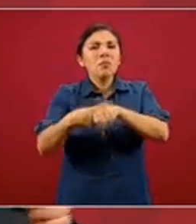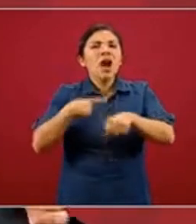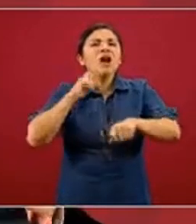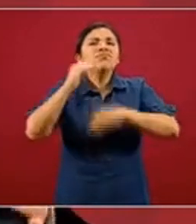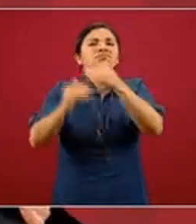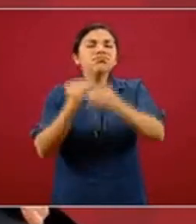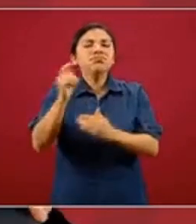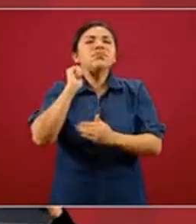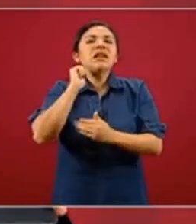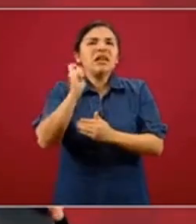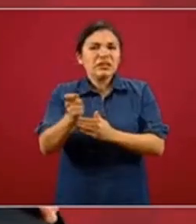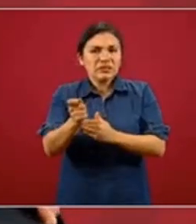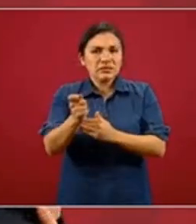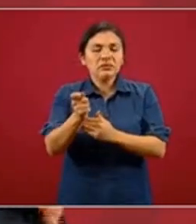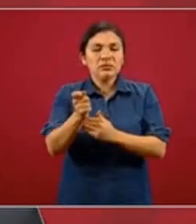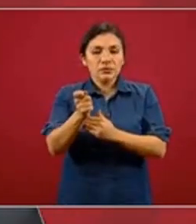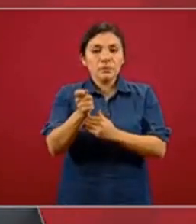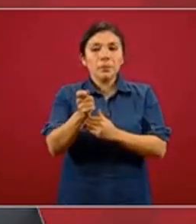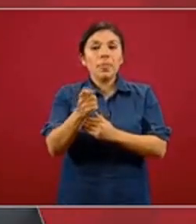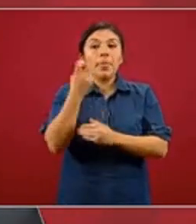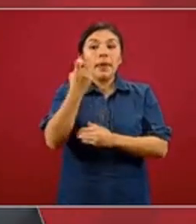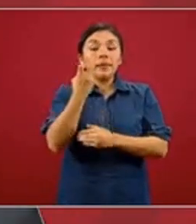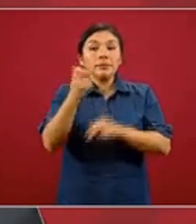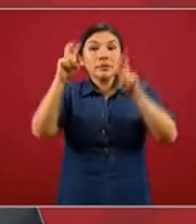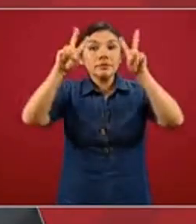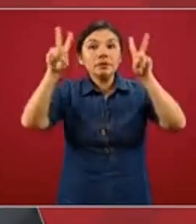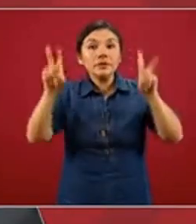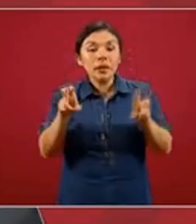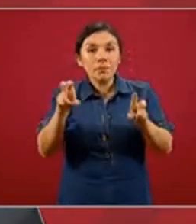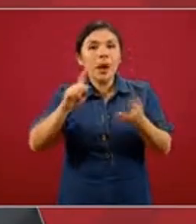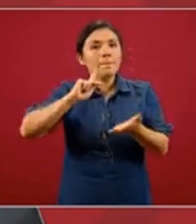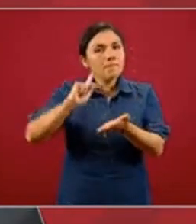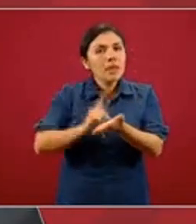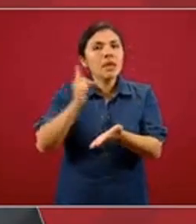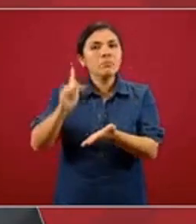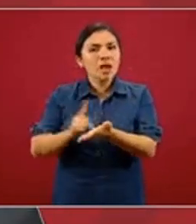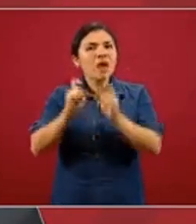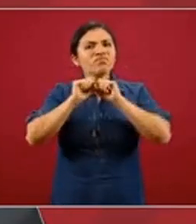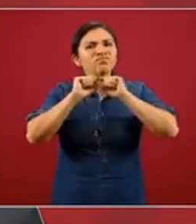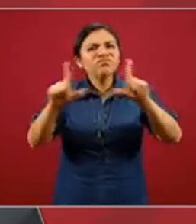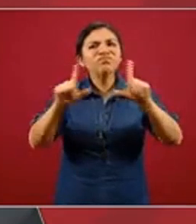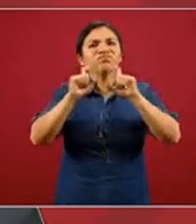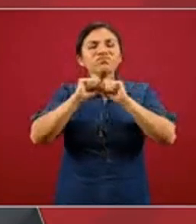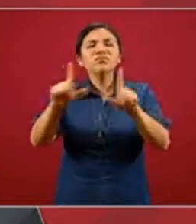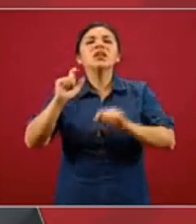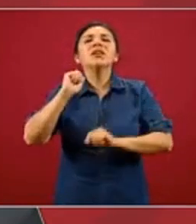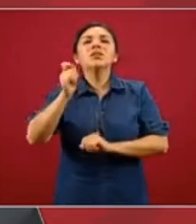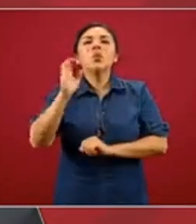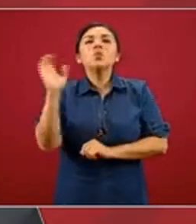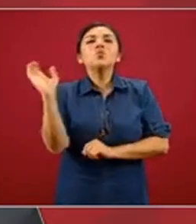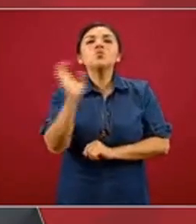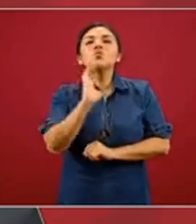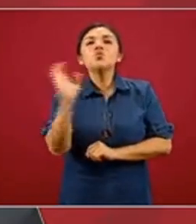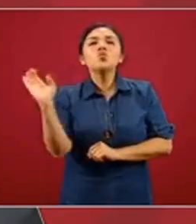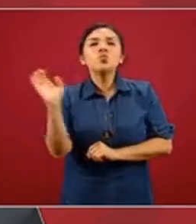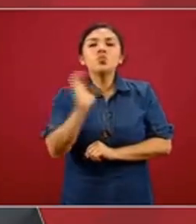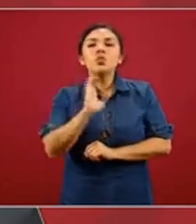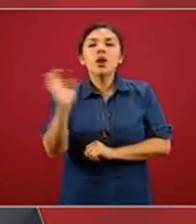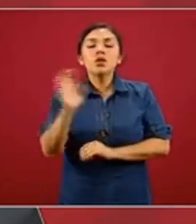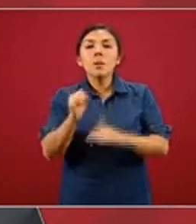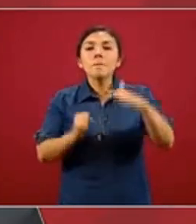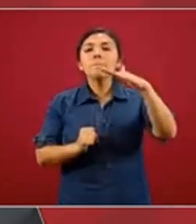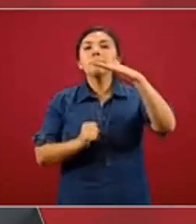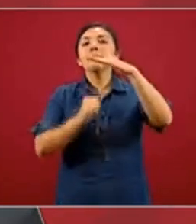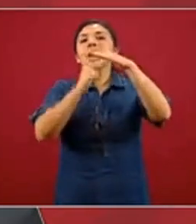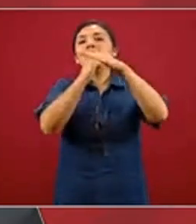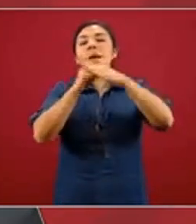y este tema que repetidamente ha salido sobre el momento del pico